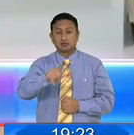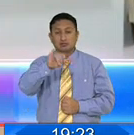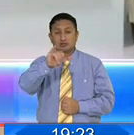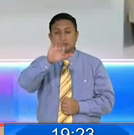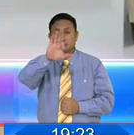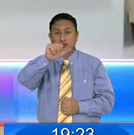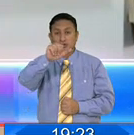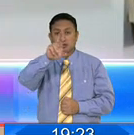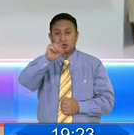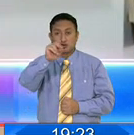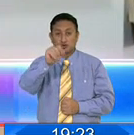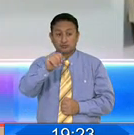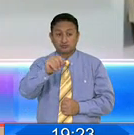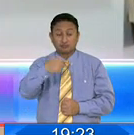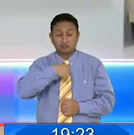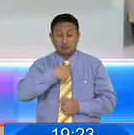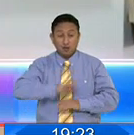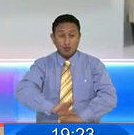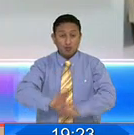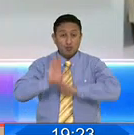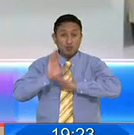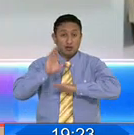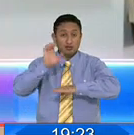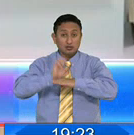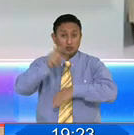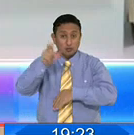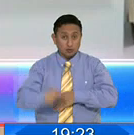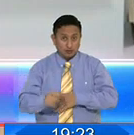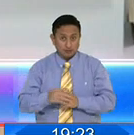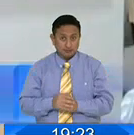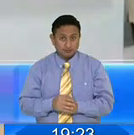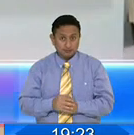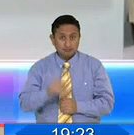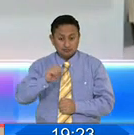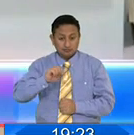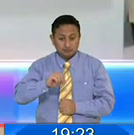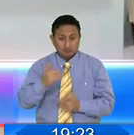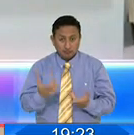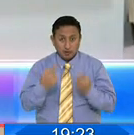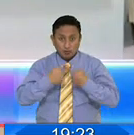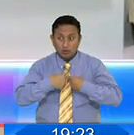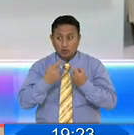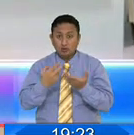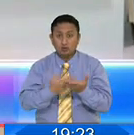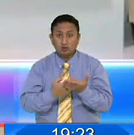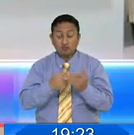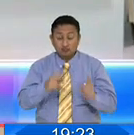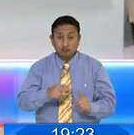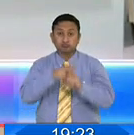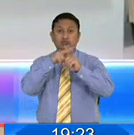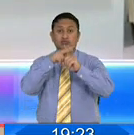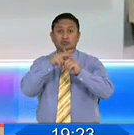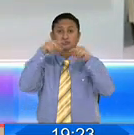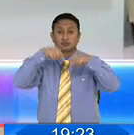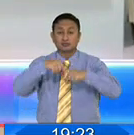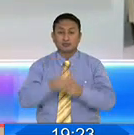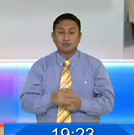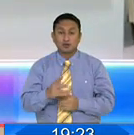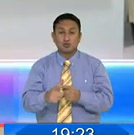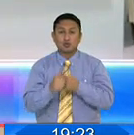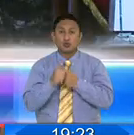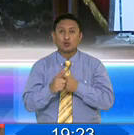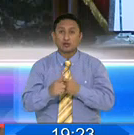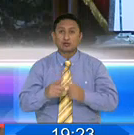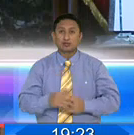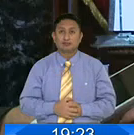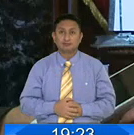entonces hércules ya con lo que a sesión extraordinaria de forma urgente una vez que se pueda